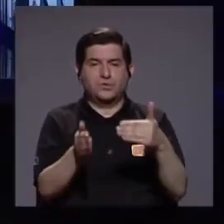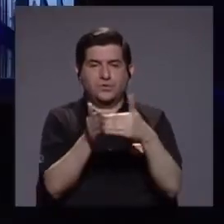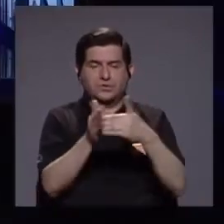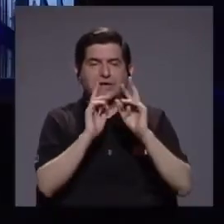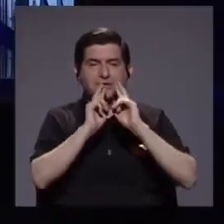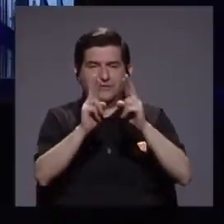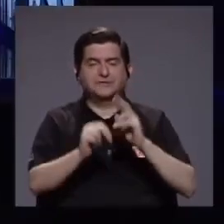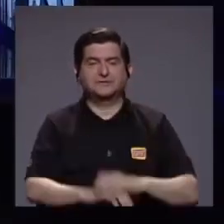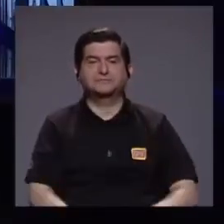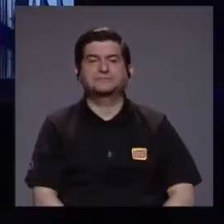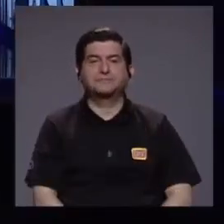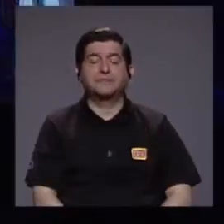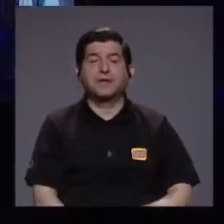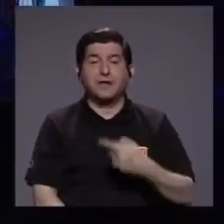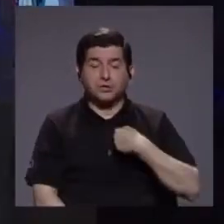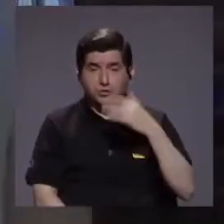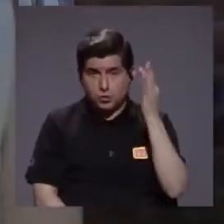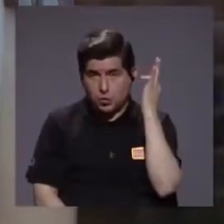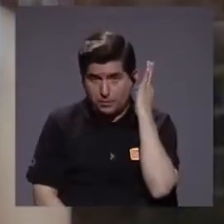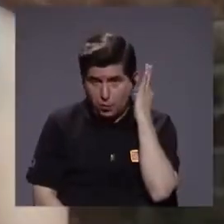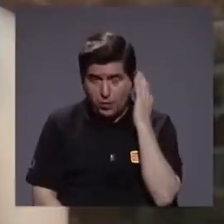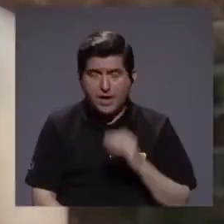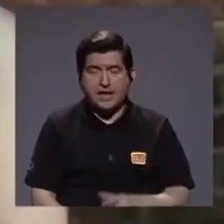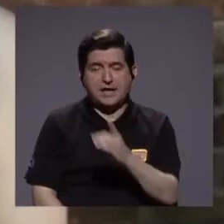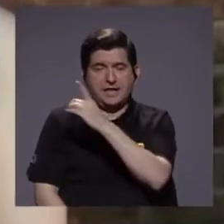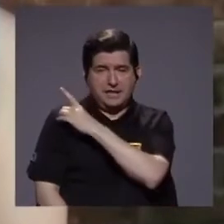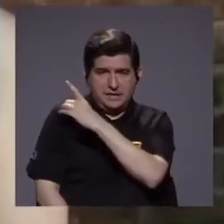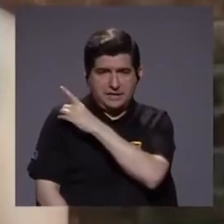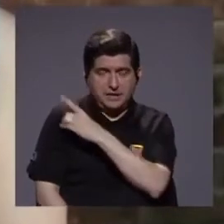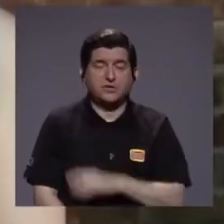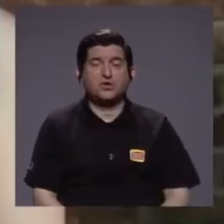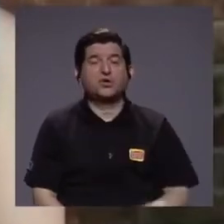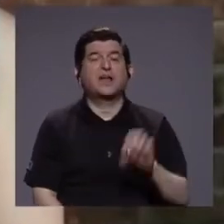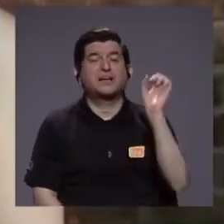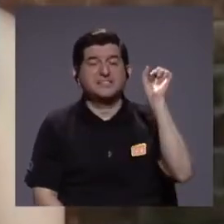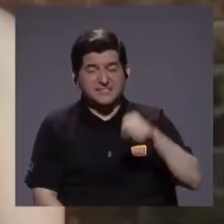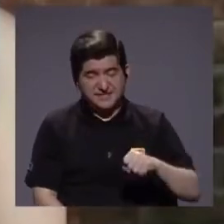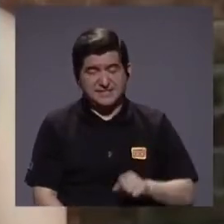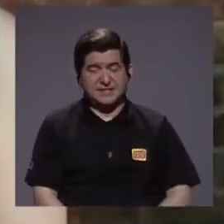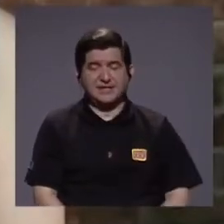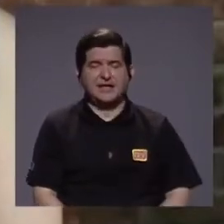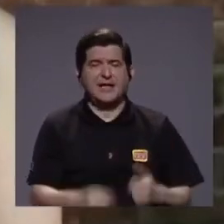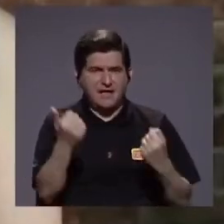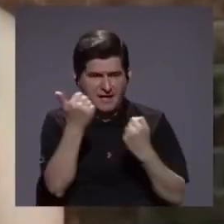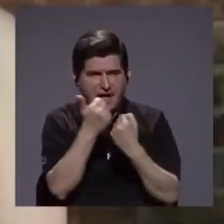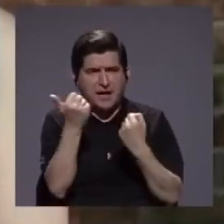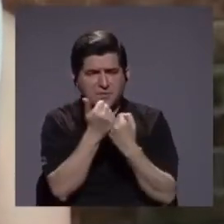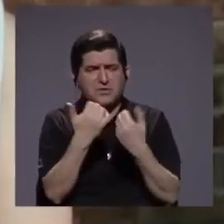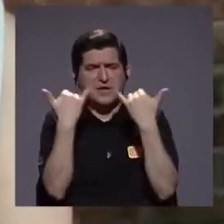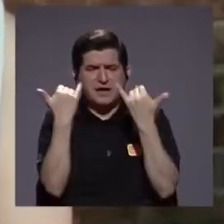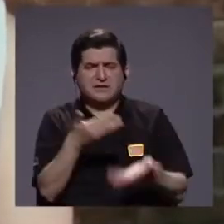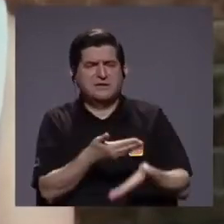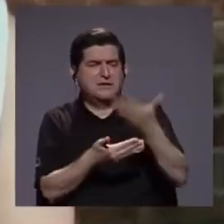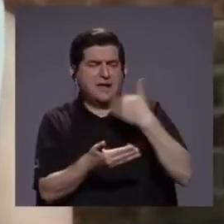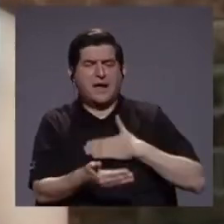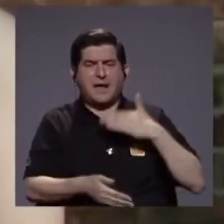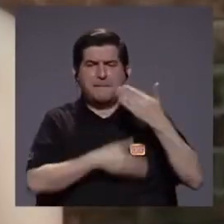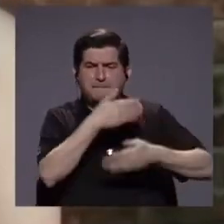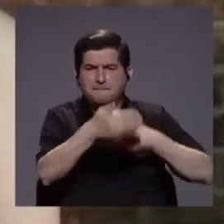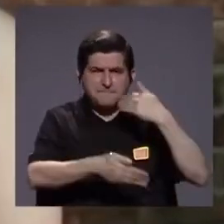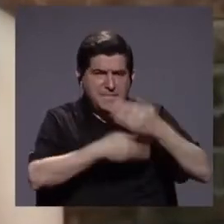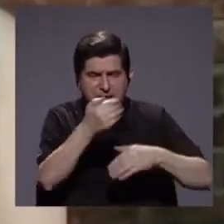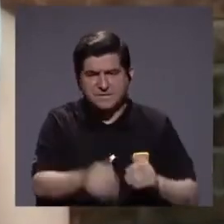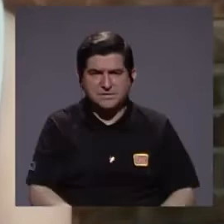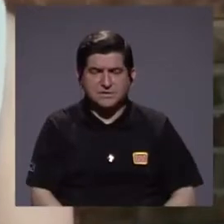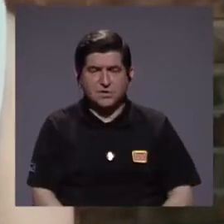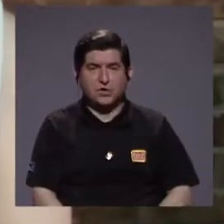réplica. Bueno, yo como mujer y como directora, pues sí he tratado de apoyar desde hace tiempo en mi gestión